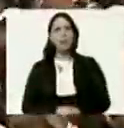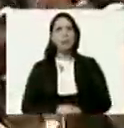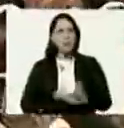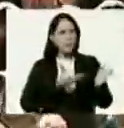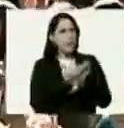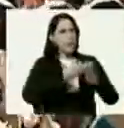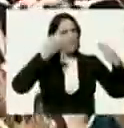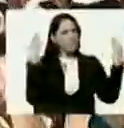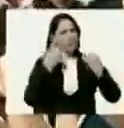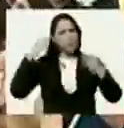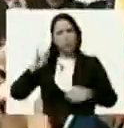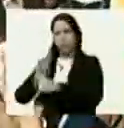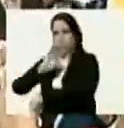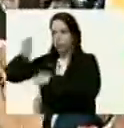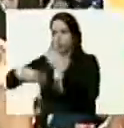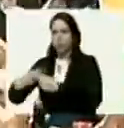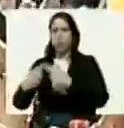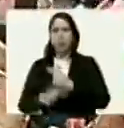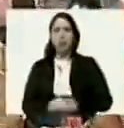¡Leales siempre!